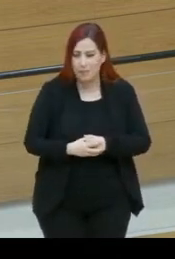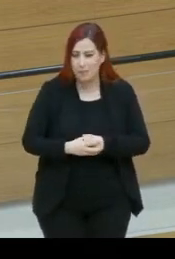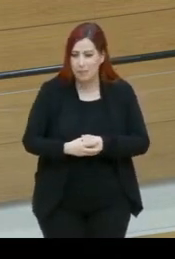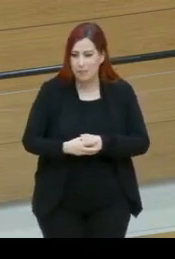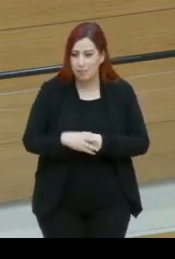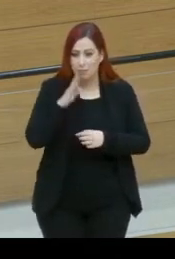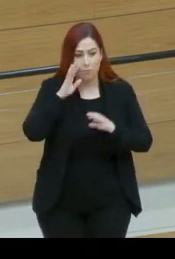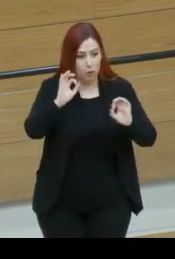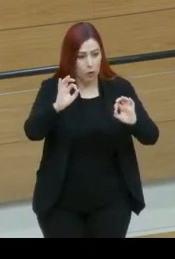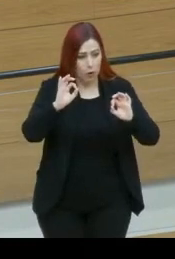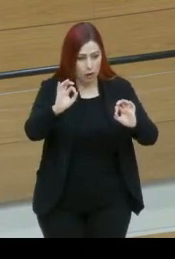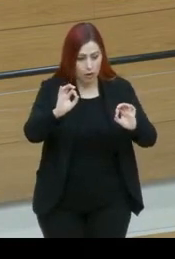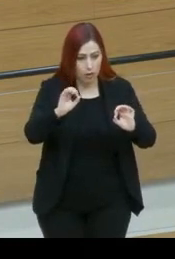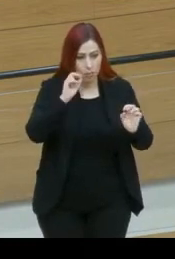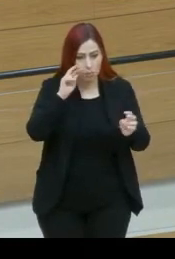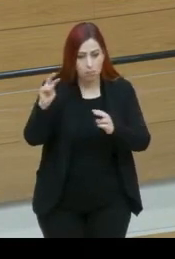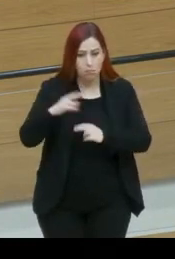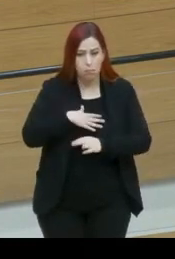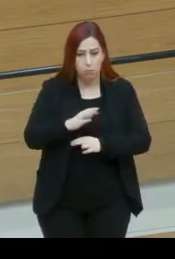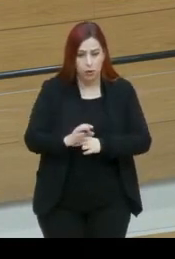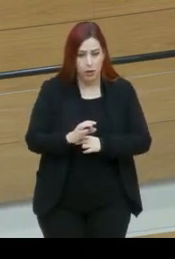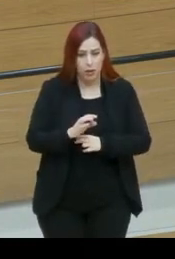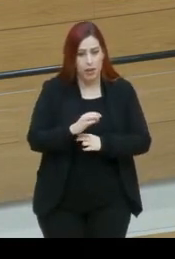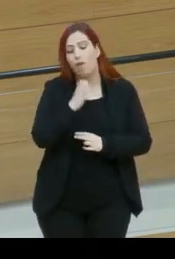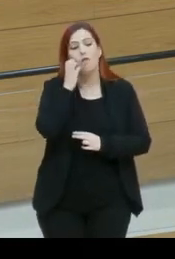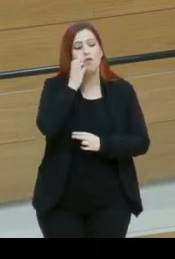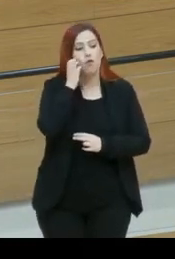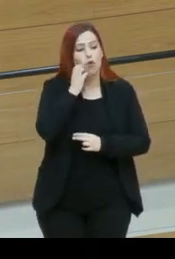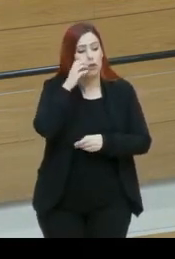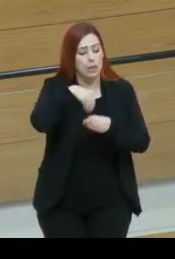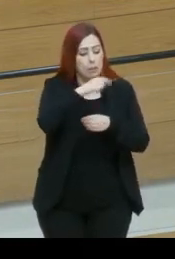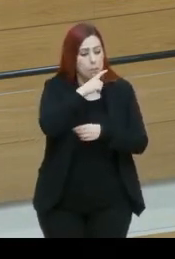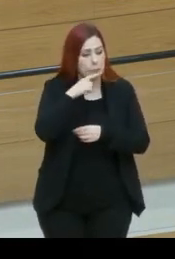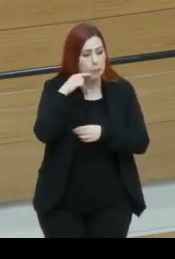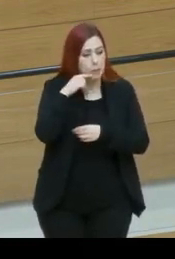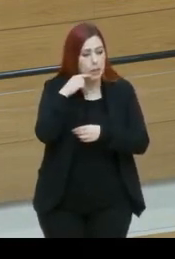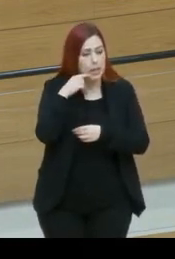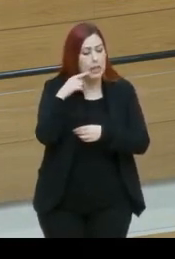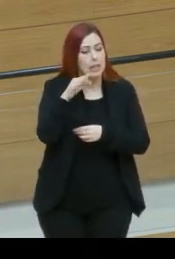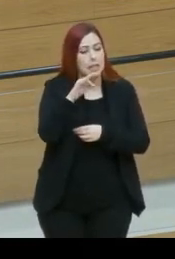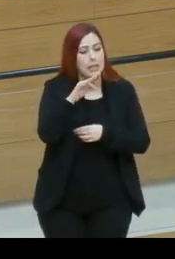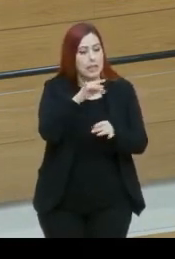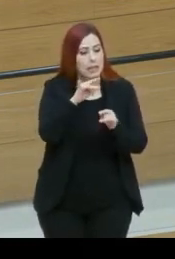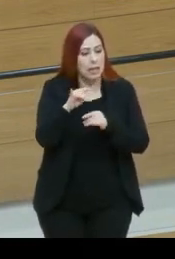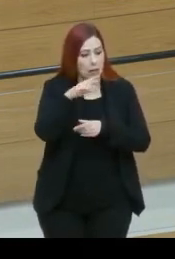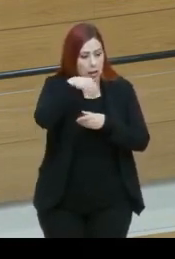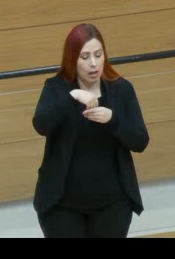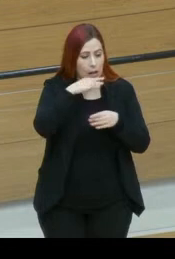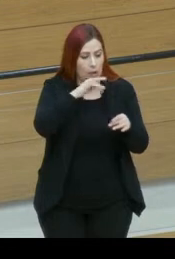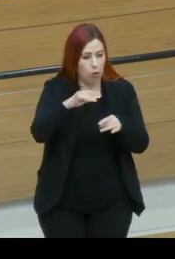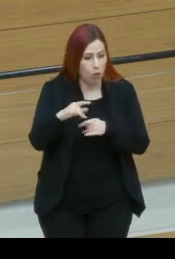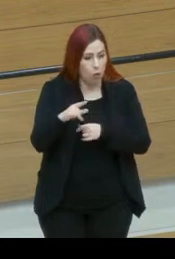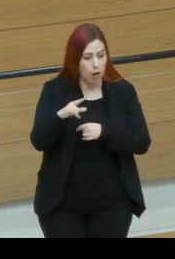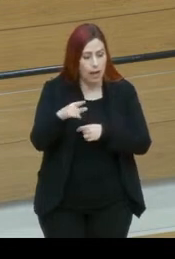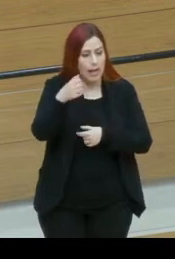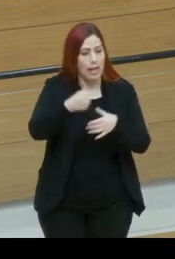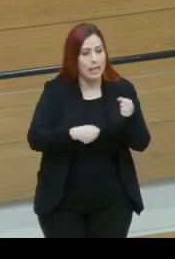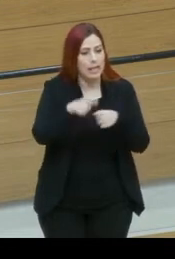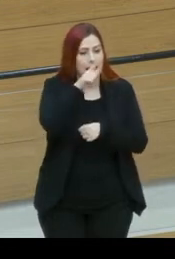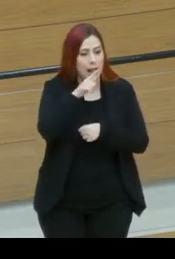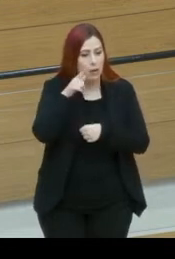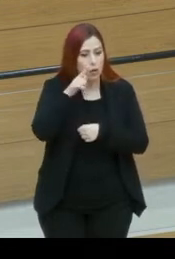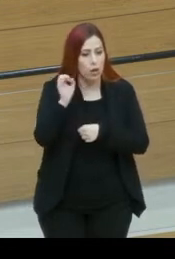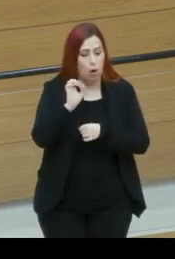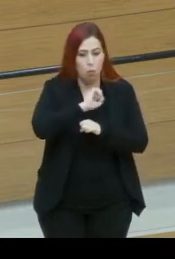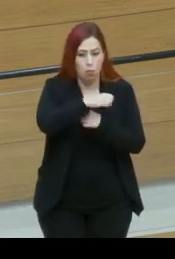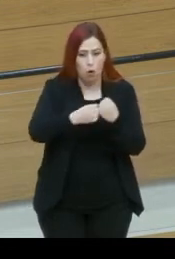En concreto, podemos encontrar fructosa en la miel, sacarosa en el azúcar, lactosa en la leche o